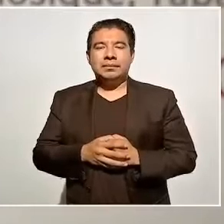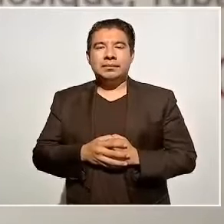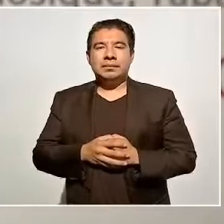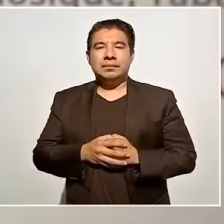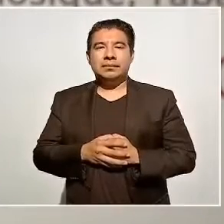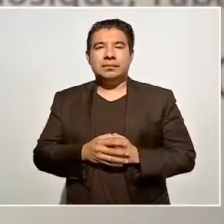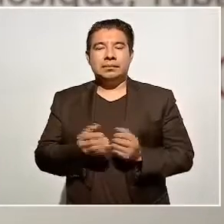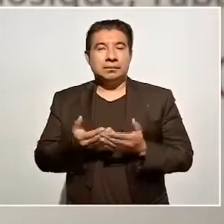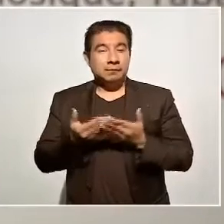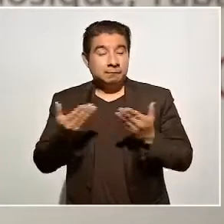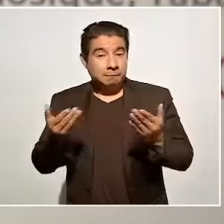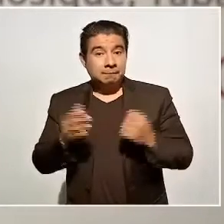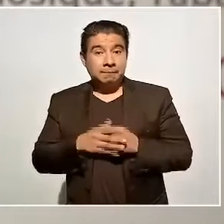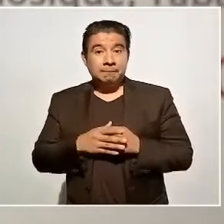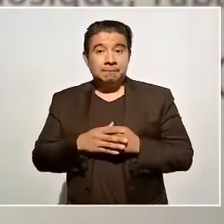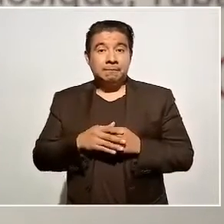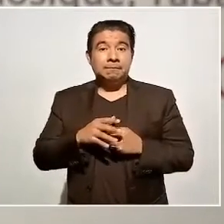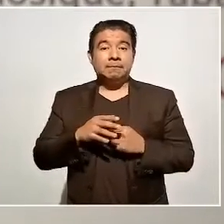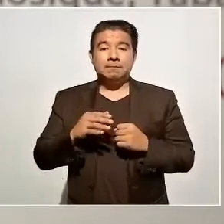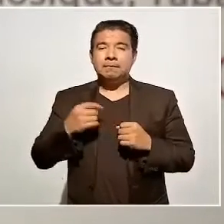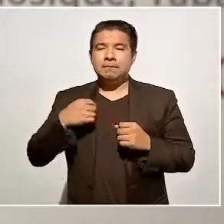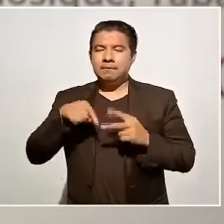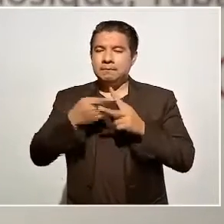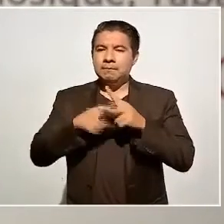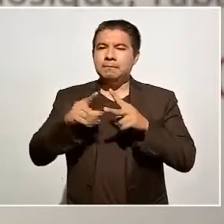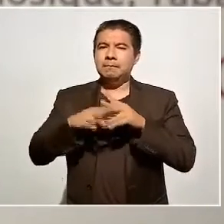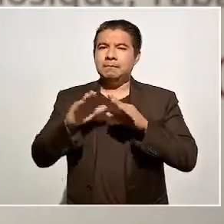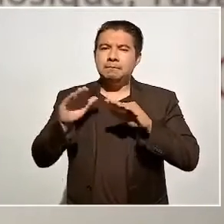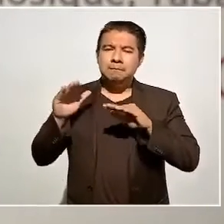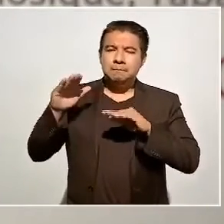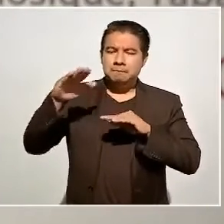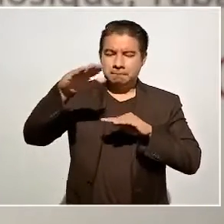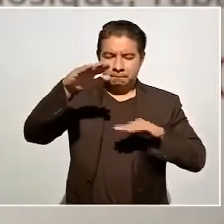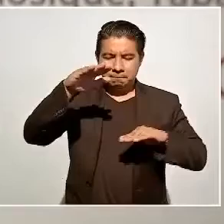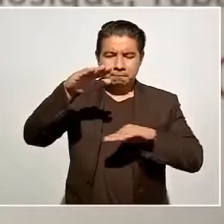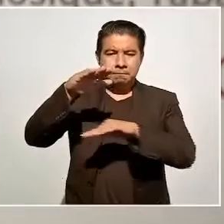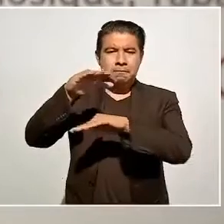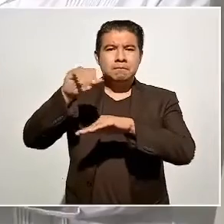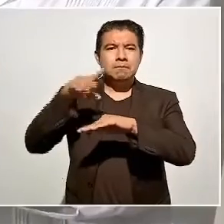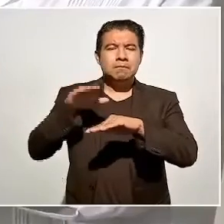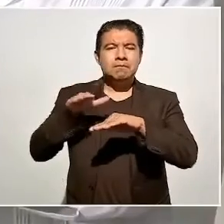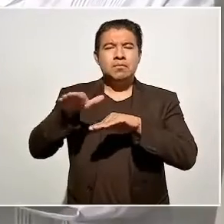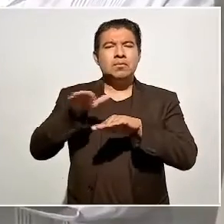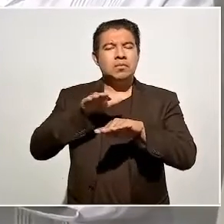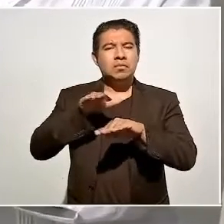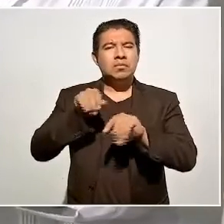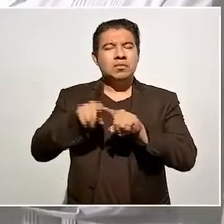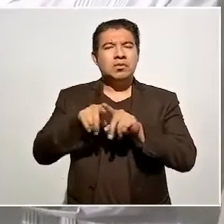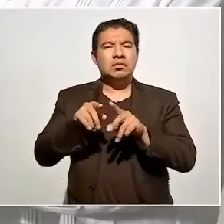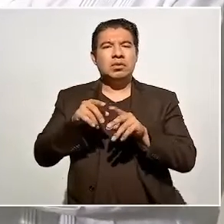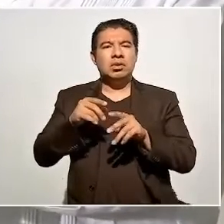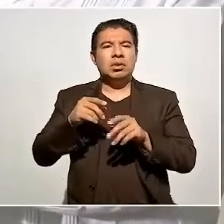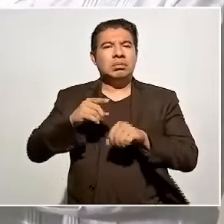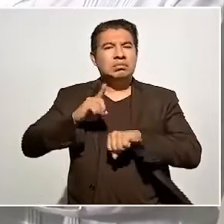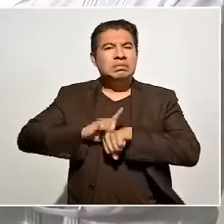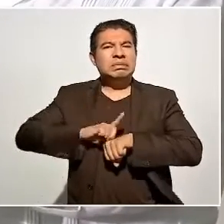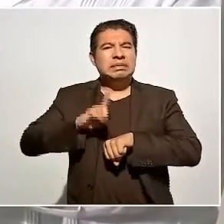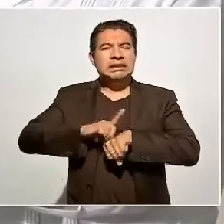empezamos a hacer estos segundos pisos y estaba yo diario en la